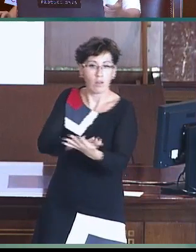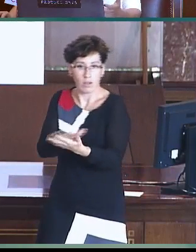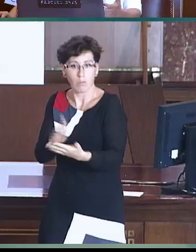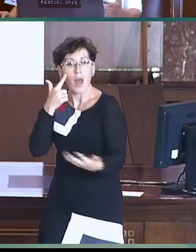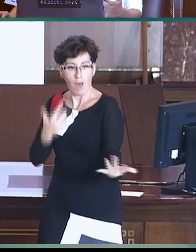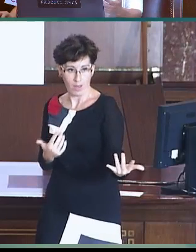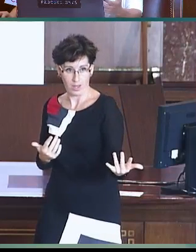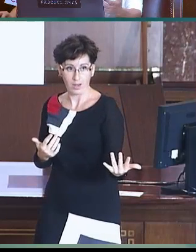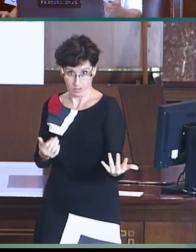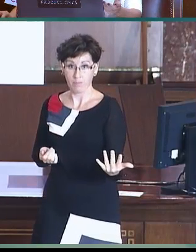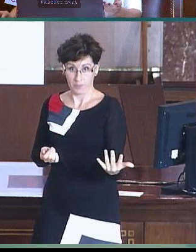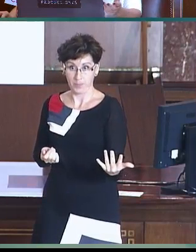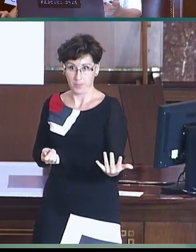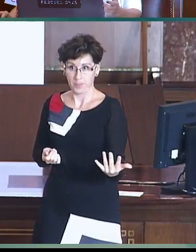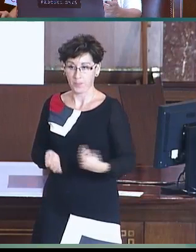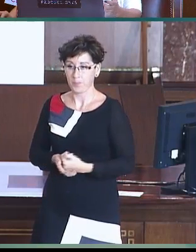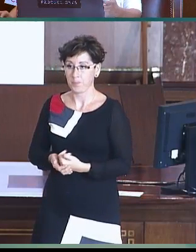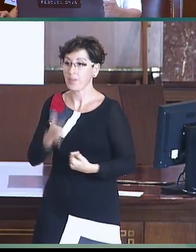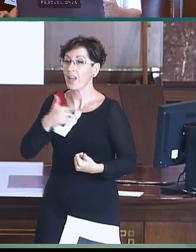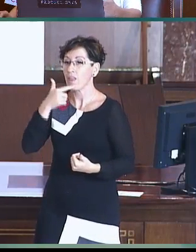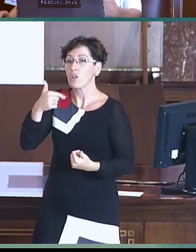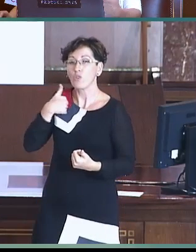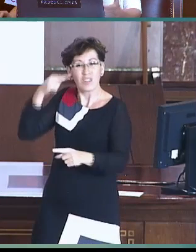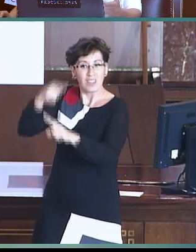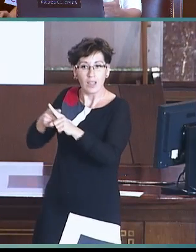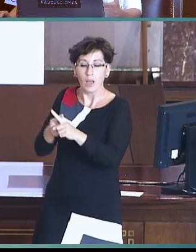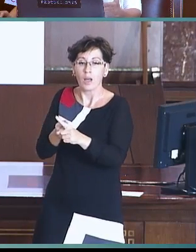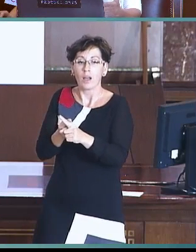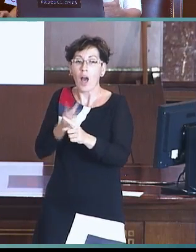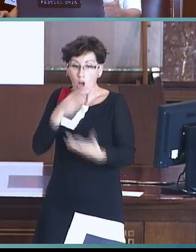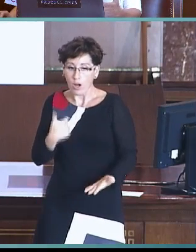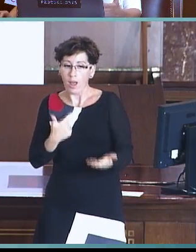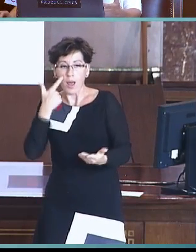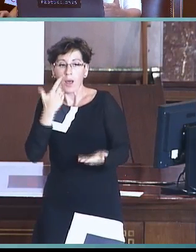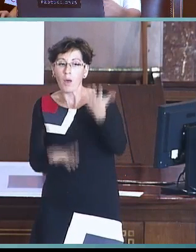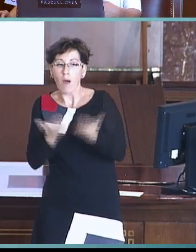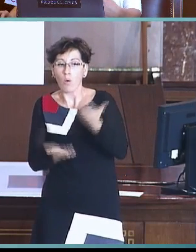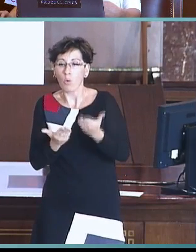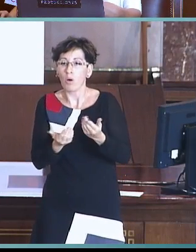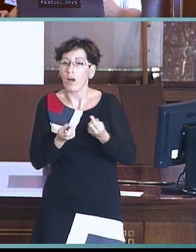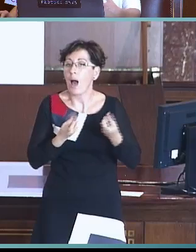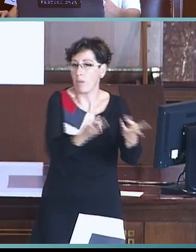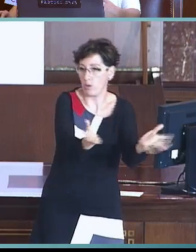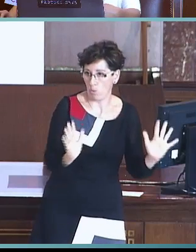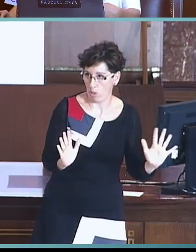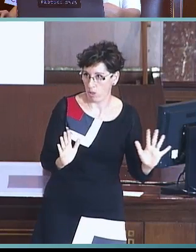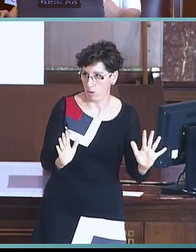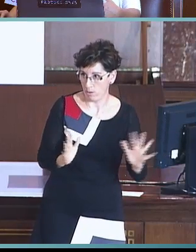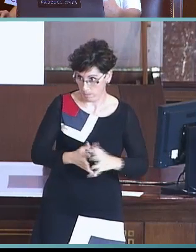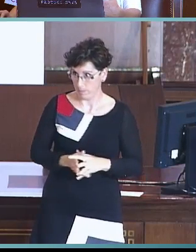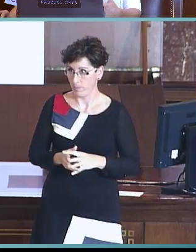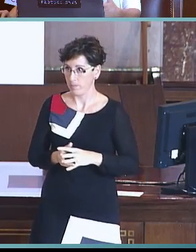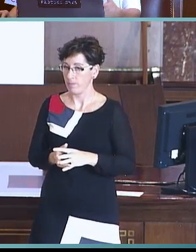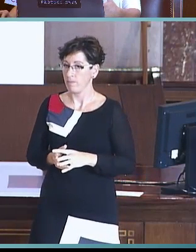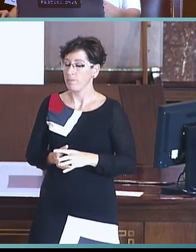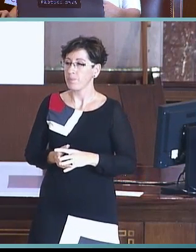signos. Daría lo mismo, estaría evaluando amplitud de vocabulario. Pero una tarea mucho